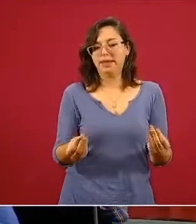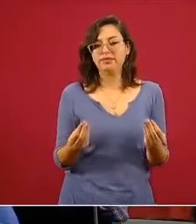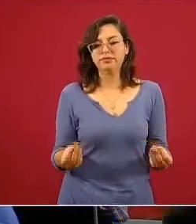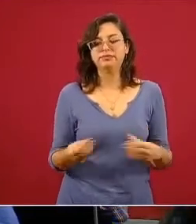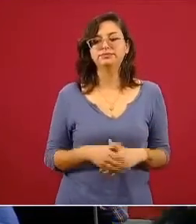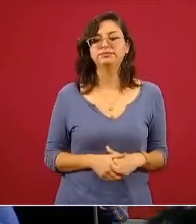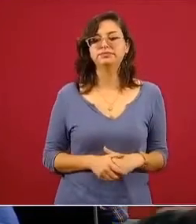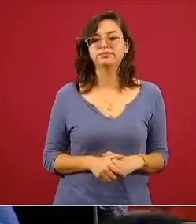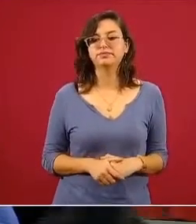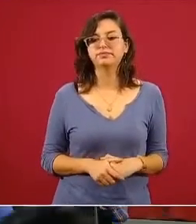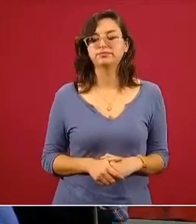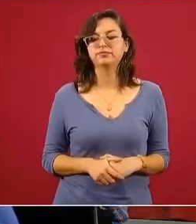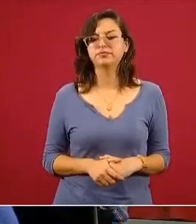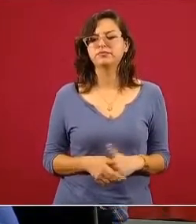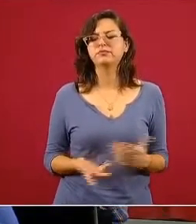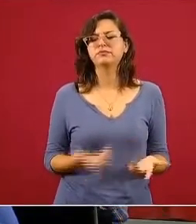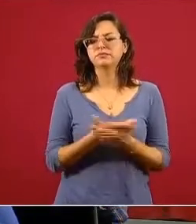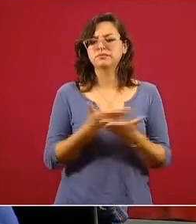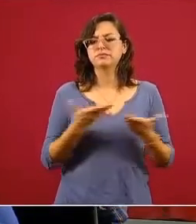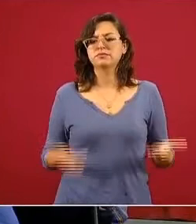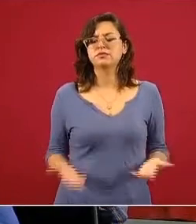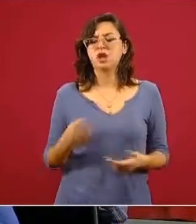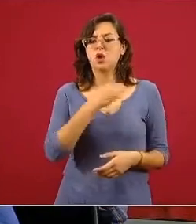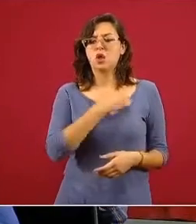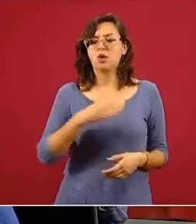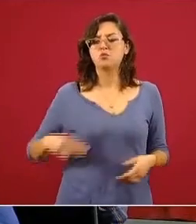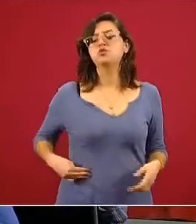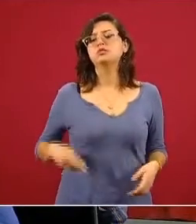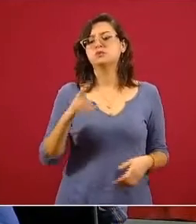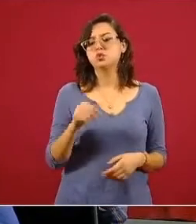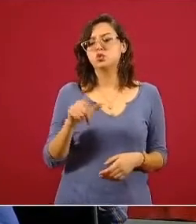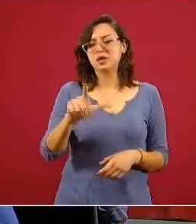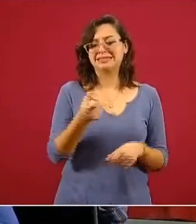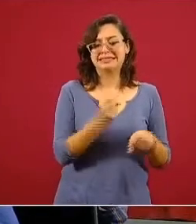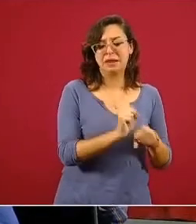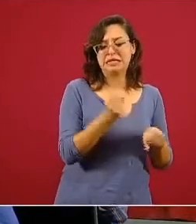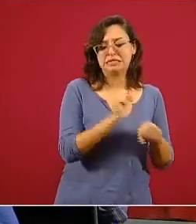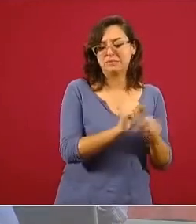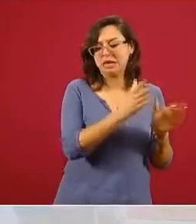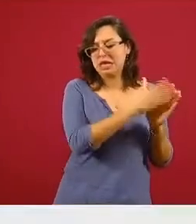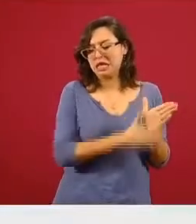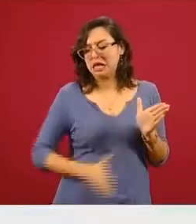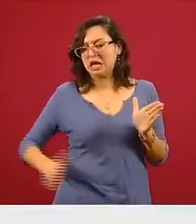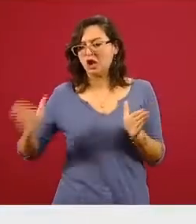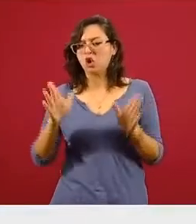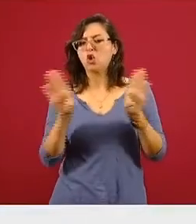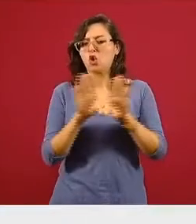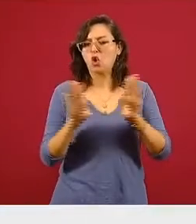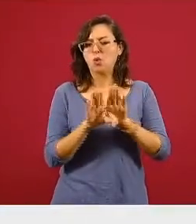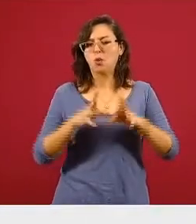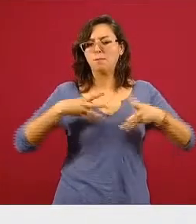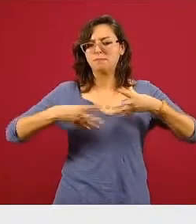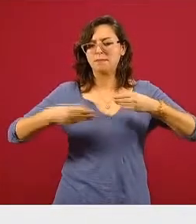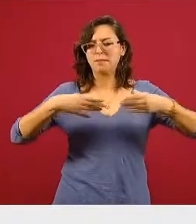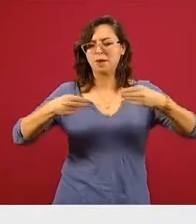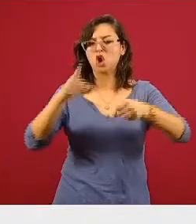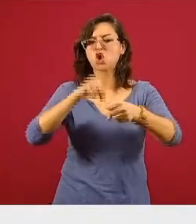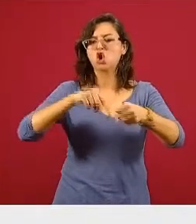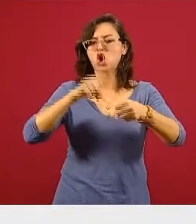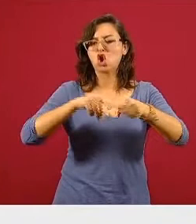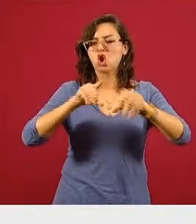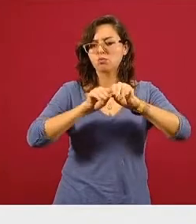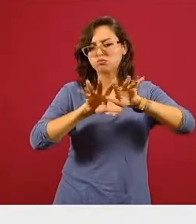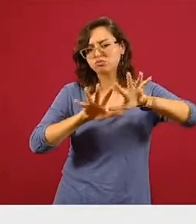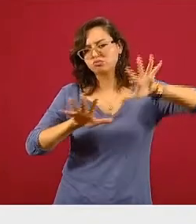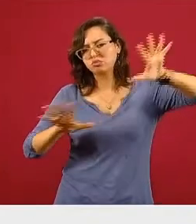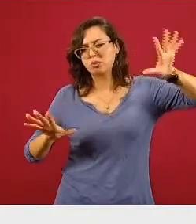nacional. Veamos la animación de todos los municipios de Nuevo León. Inicia en Monterrey en la semana 10 la transmisión, se